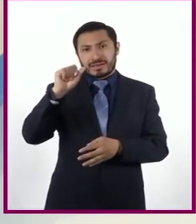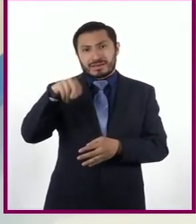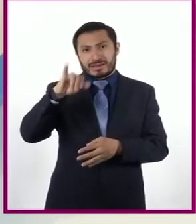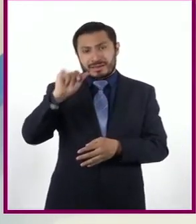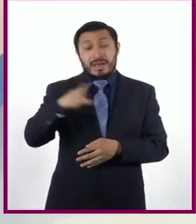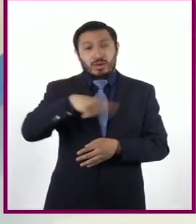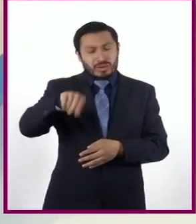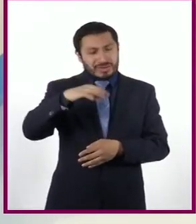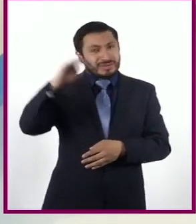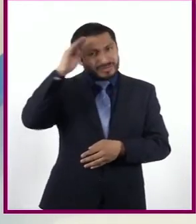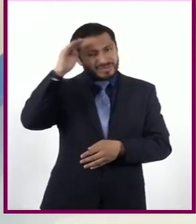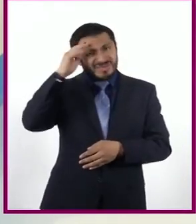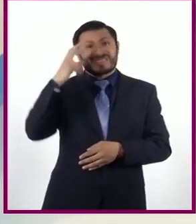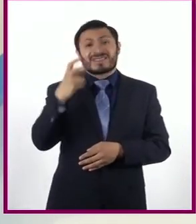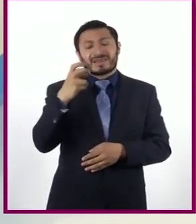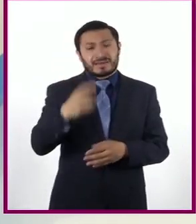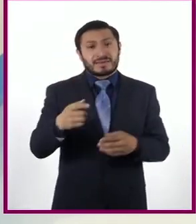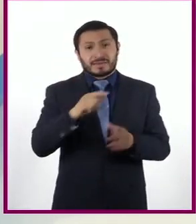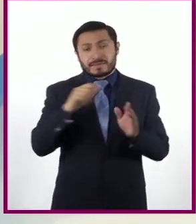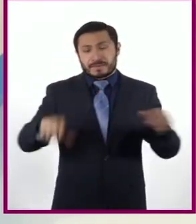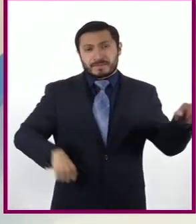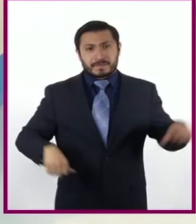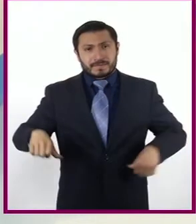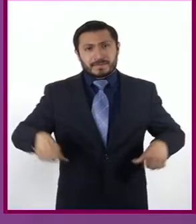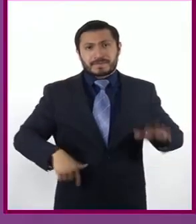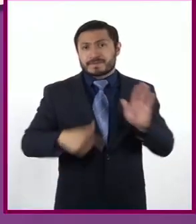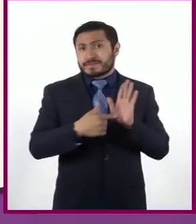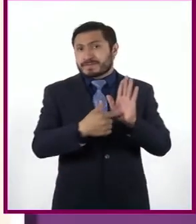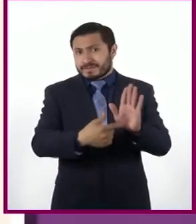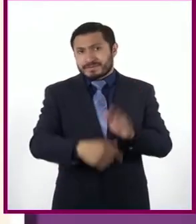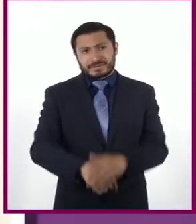al respecto a partir de la siguiente actividad.